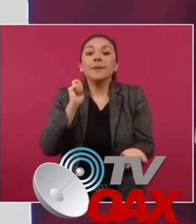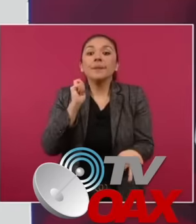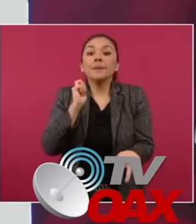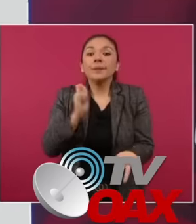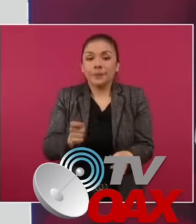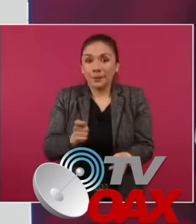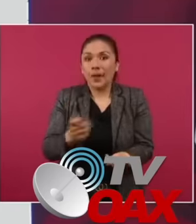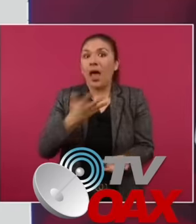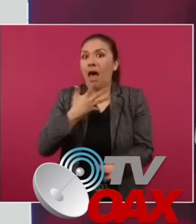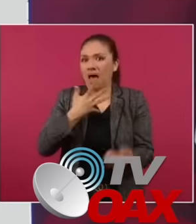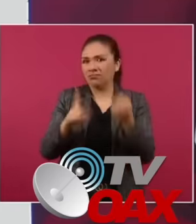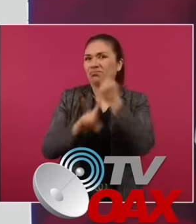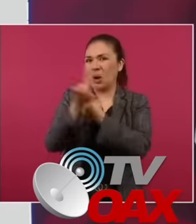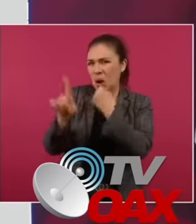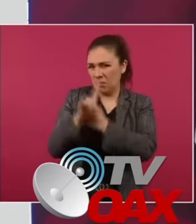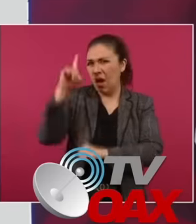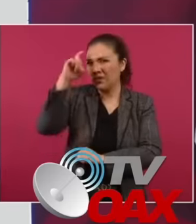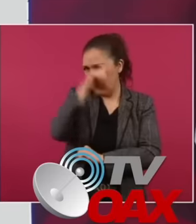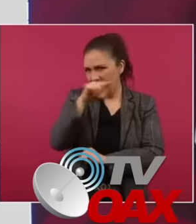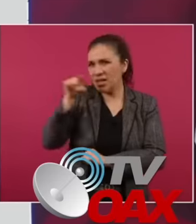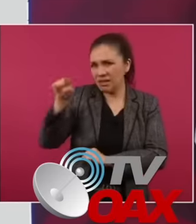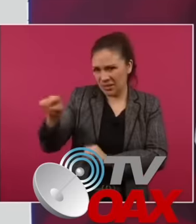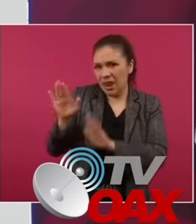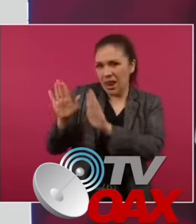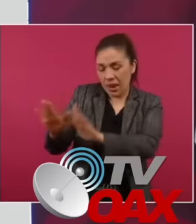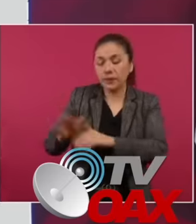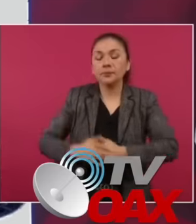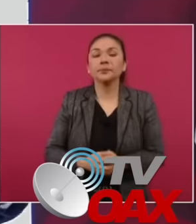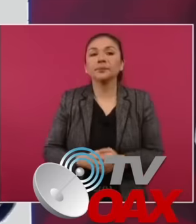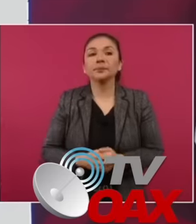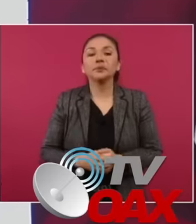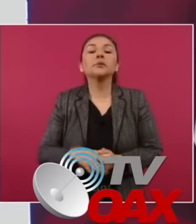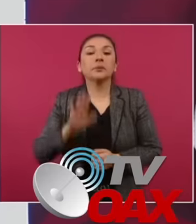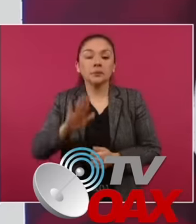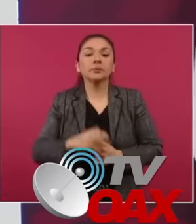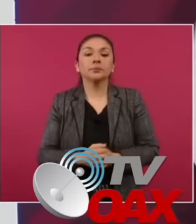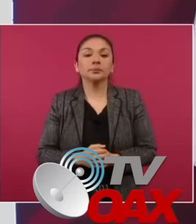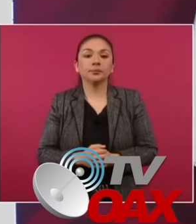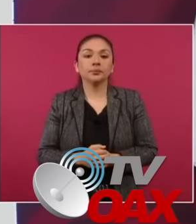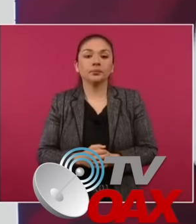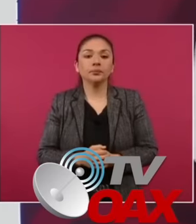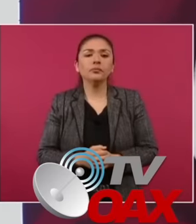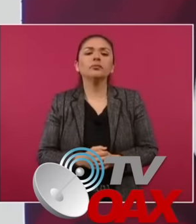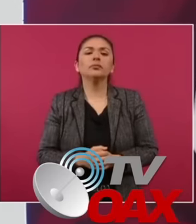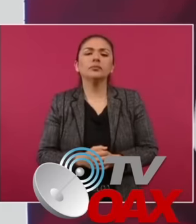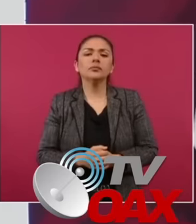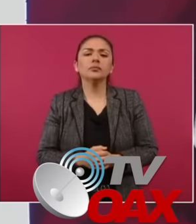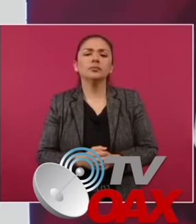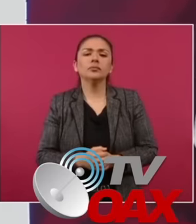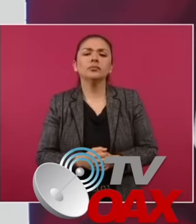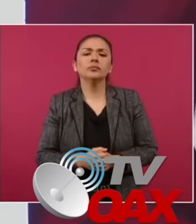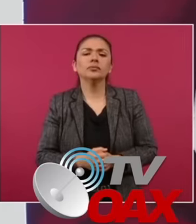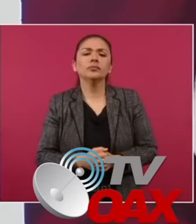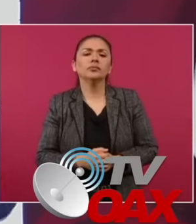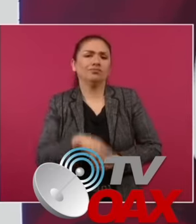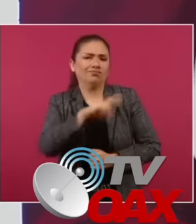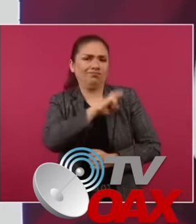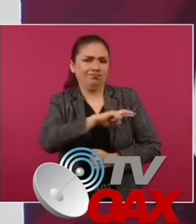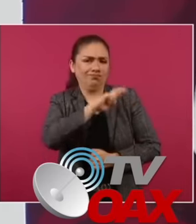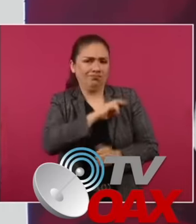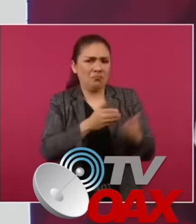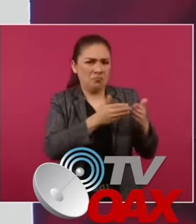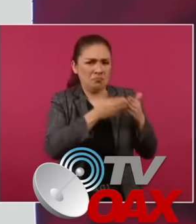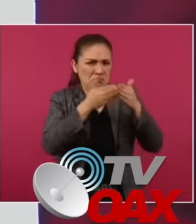de las dificultades. Sí. Bueno, se contratan barcos y las barcazas que